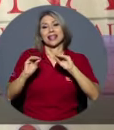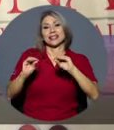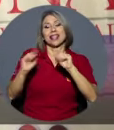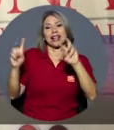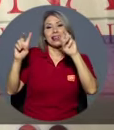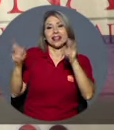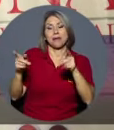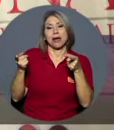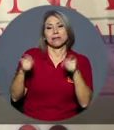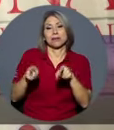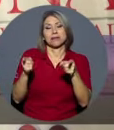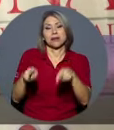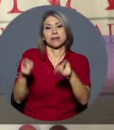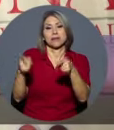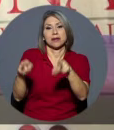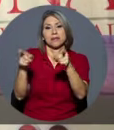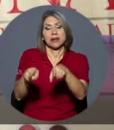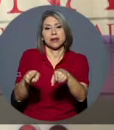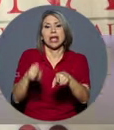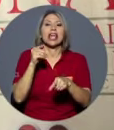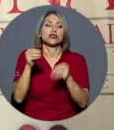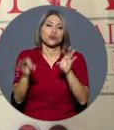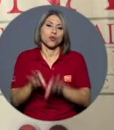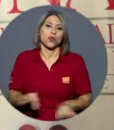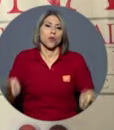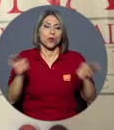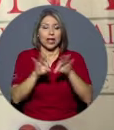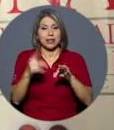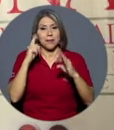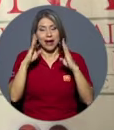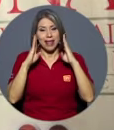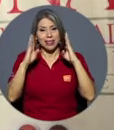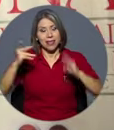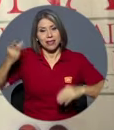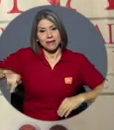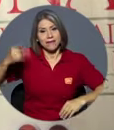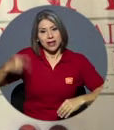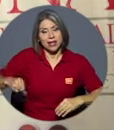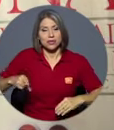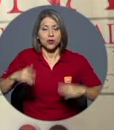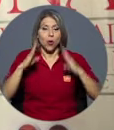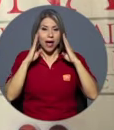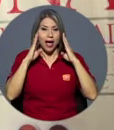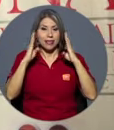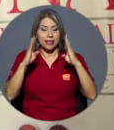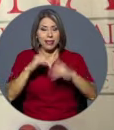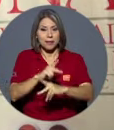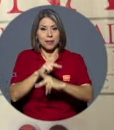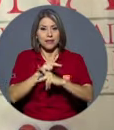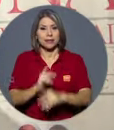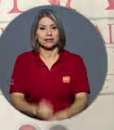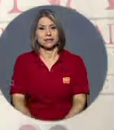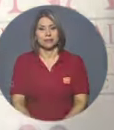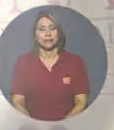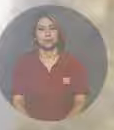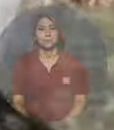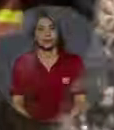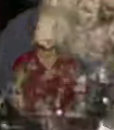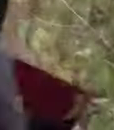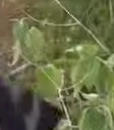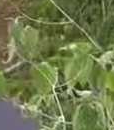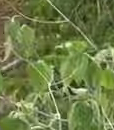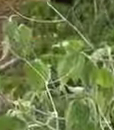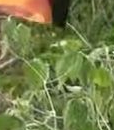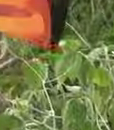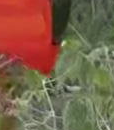geociencias, que es fundamental en el tema de la gestión del riesgo, en el tema de la prevención.